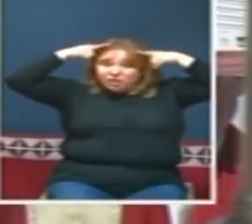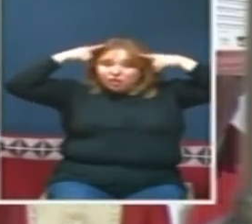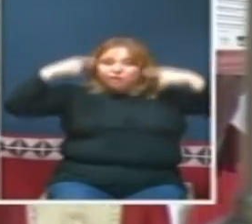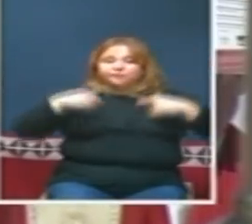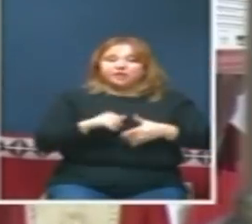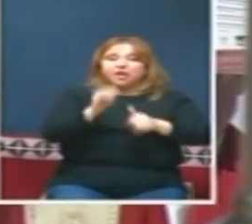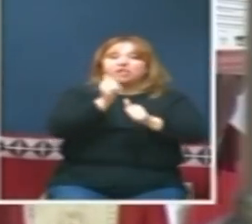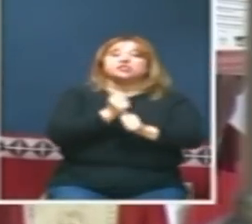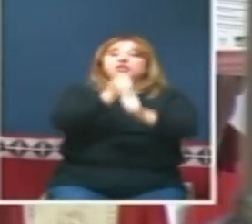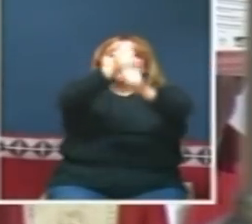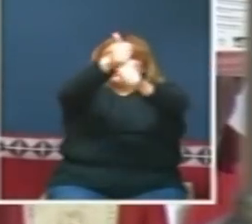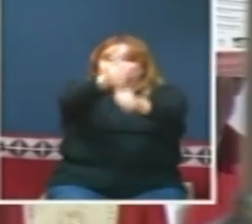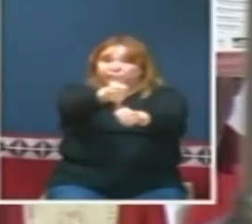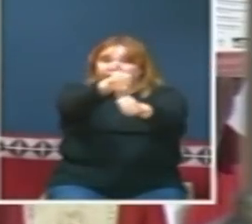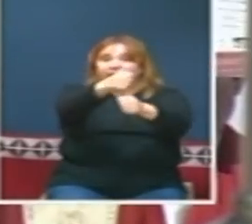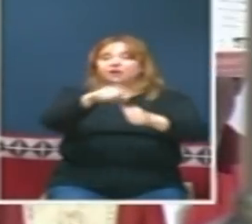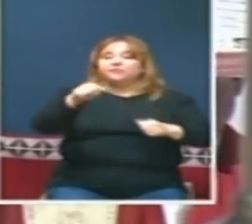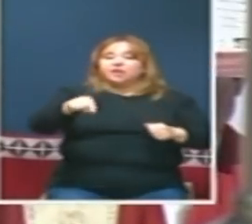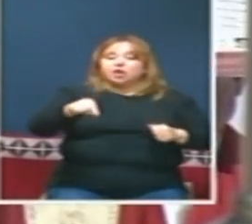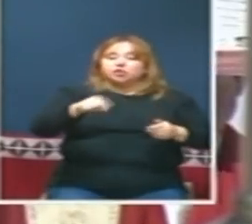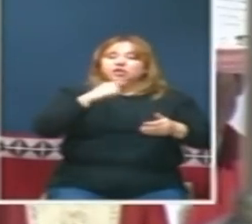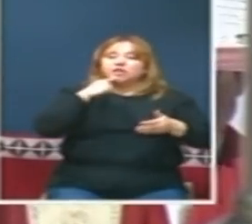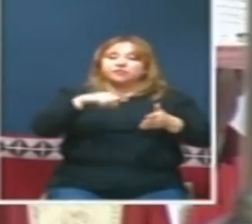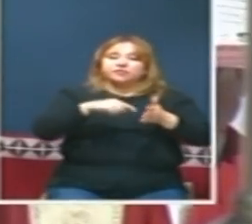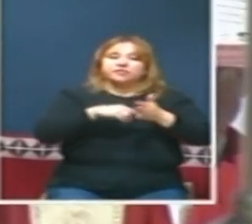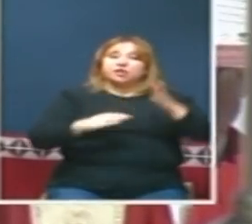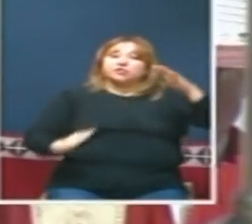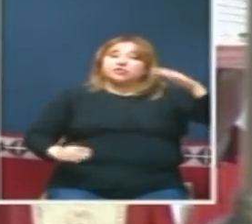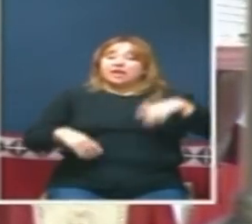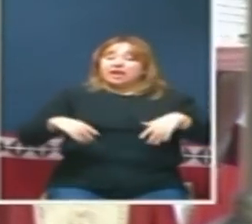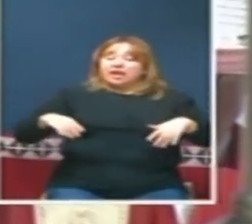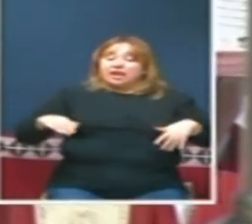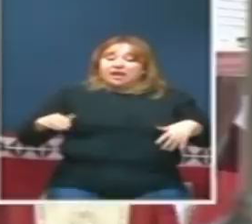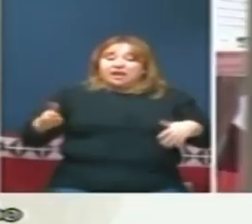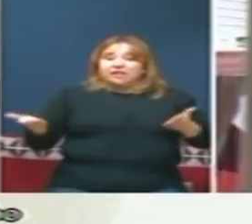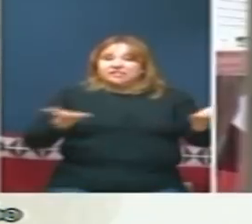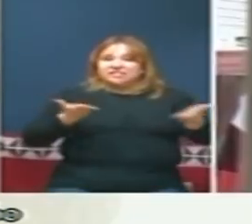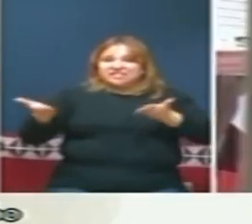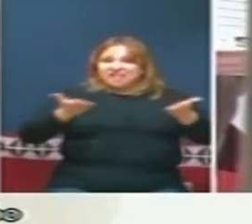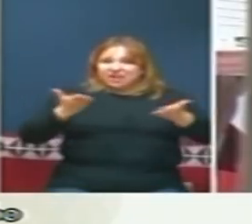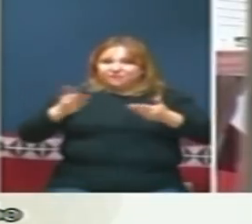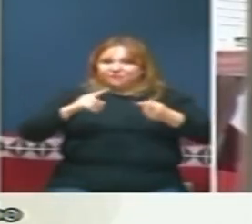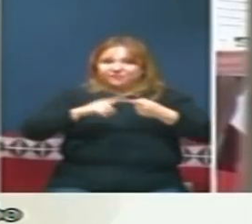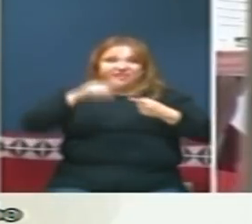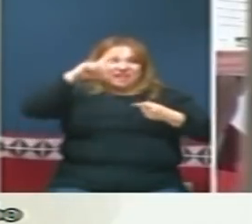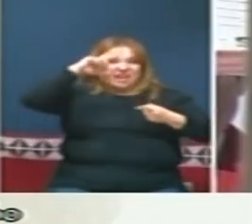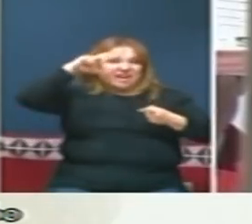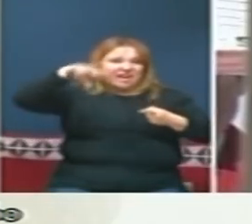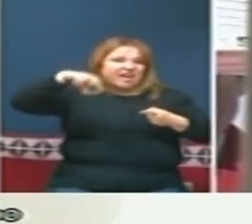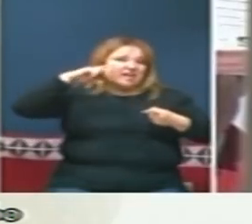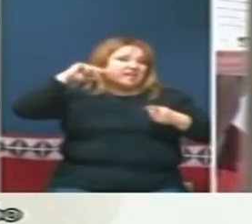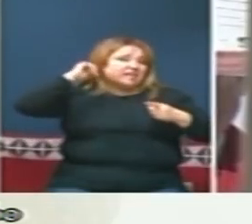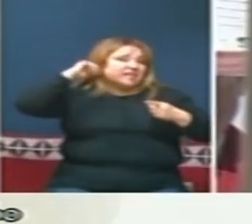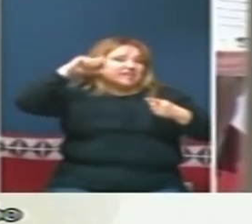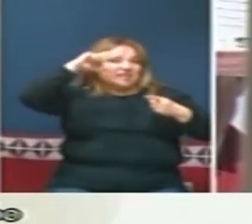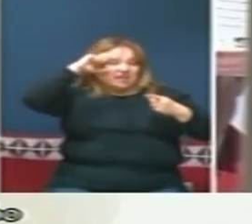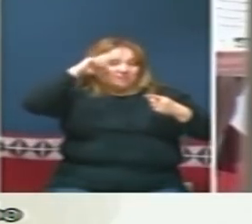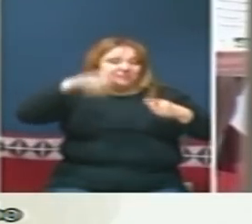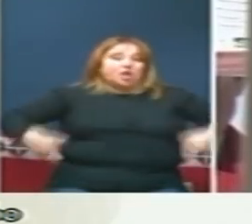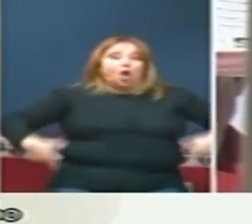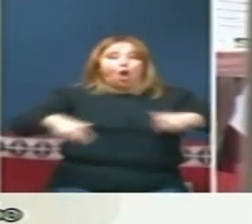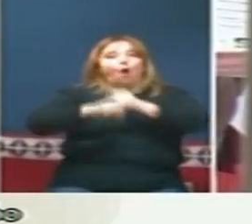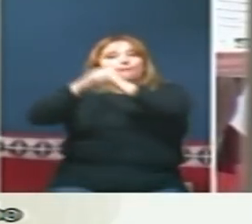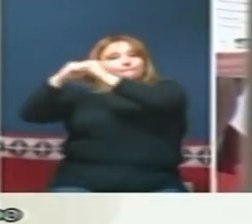apostólica concedemos que los venerables siervos de Dios, Enrique Ángel Archeledi Carletti, obispo